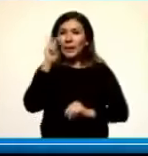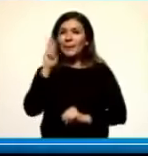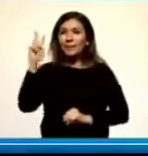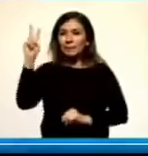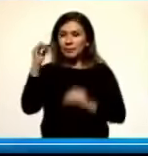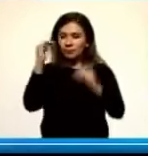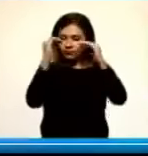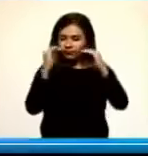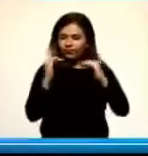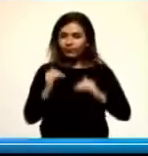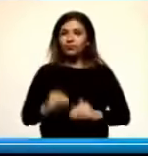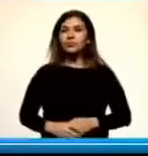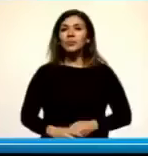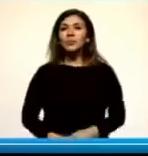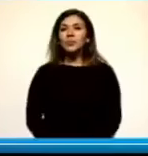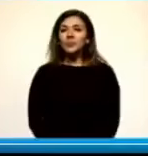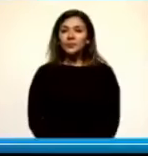50,